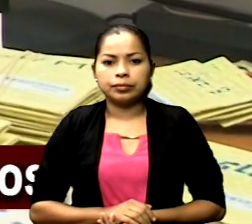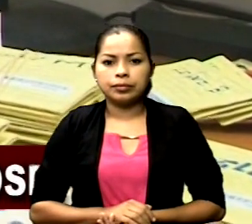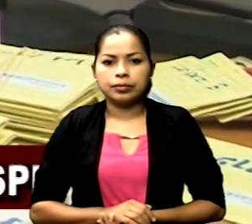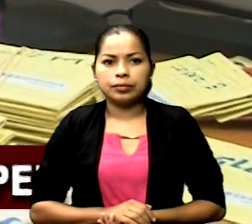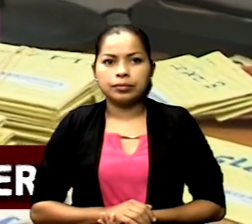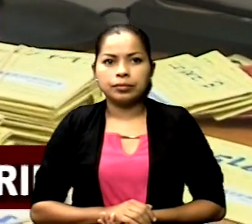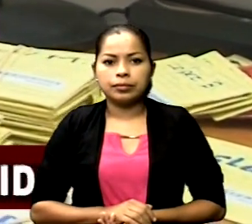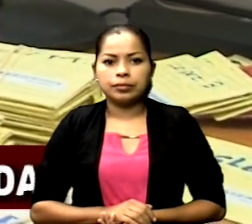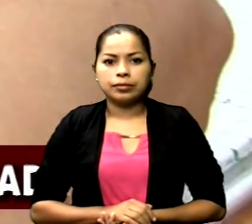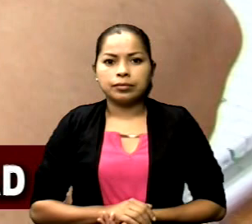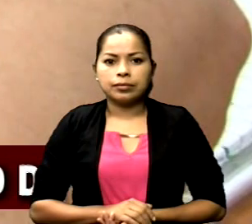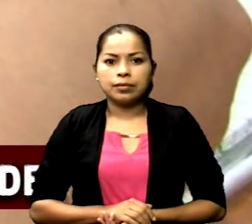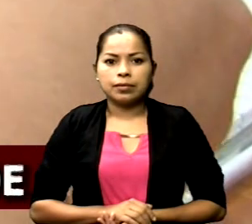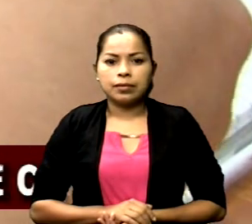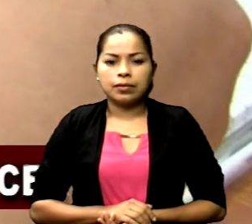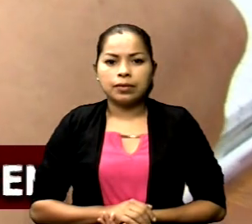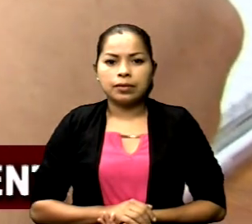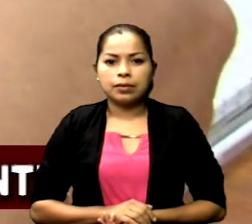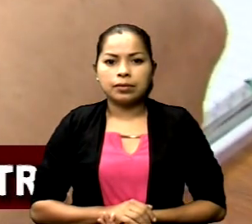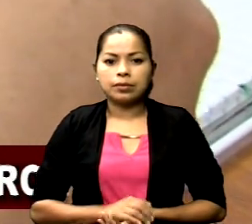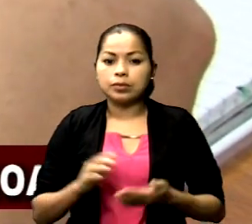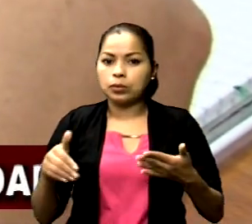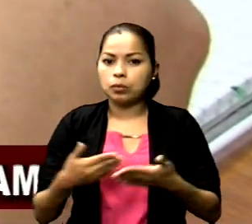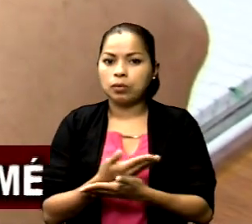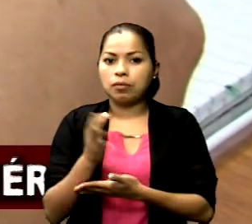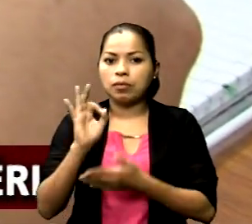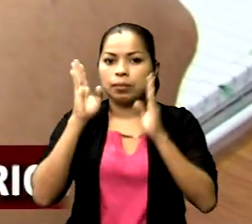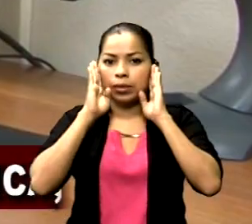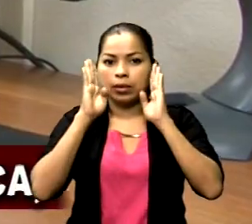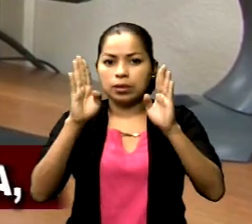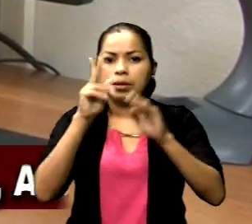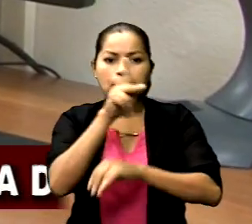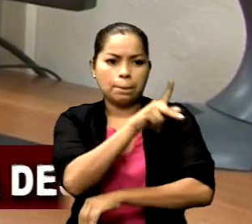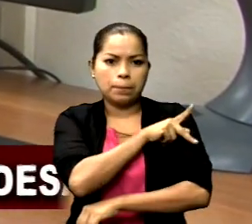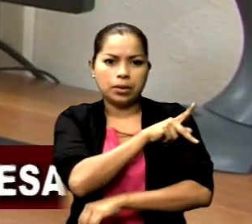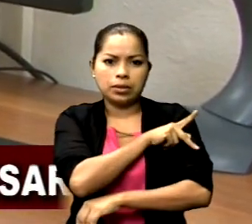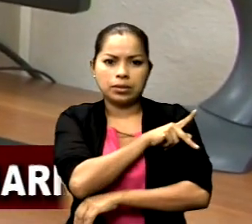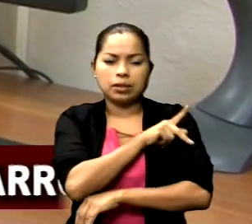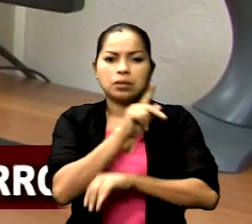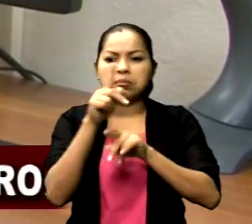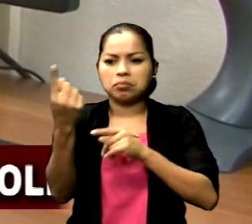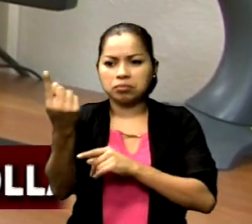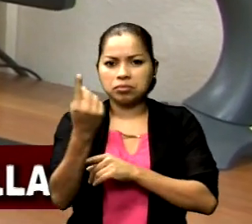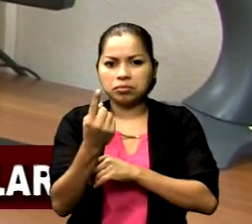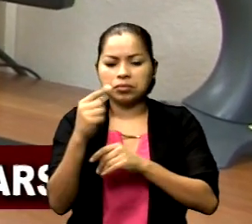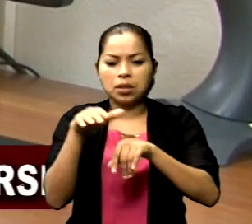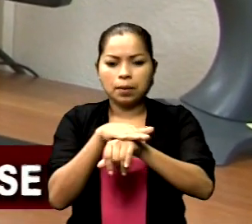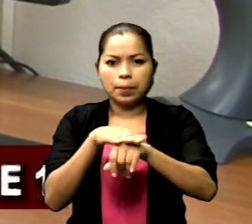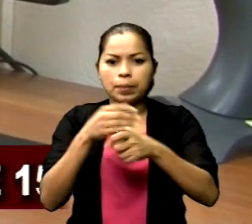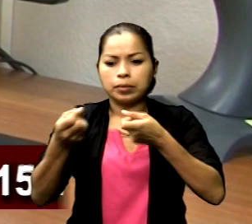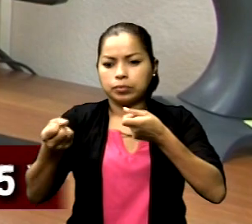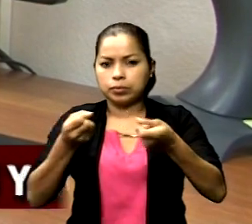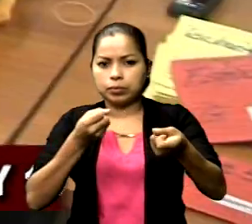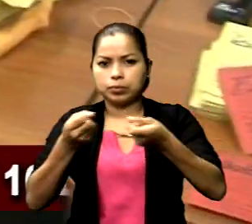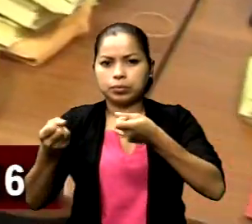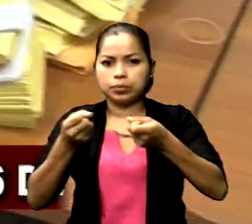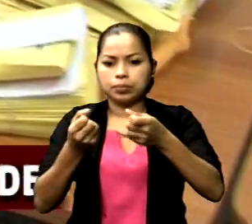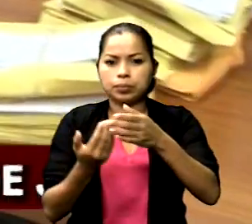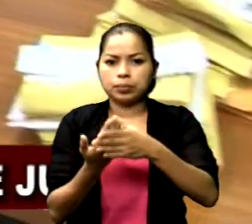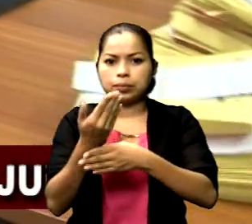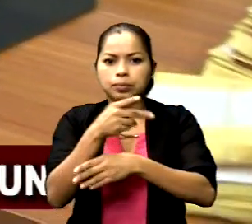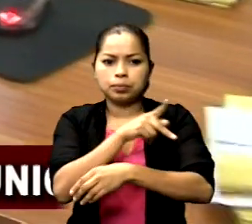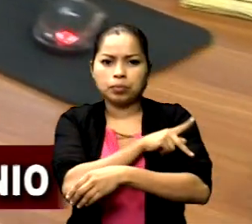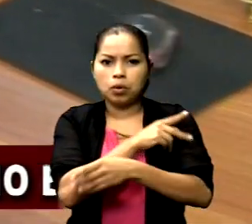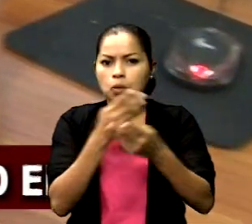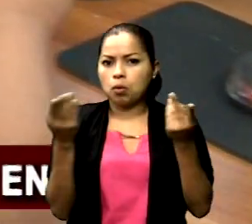A un mes que la Policía Nacional implementara el novedoso servicio de trámites en líneas para la gestión de licencias de conducir, certificados de